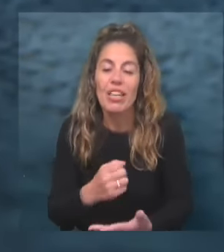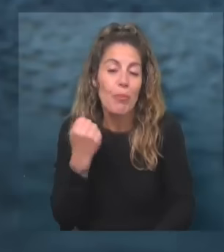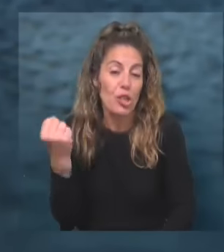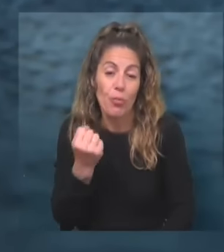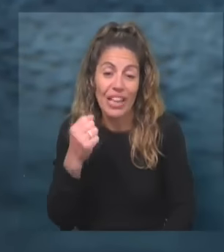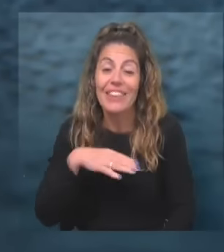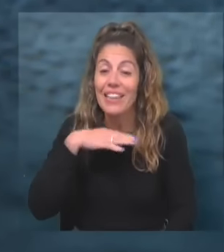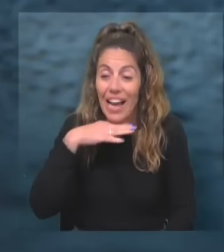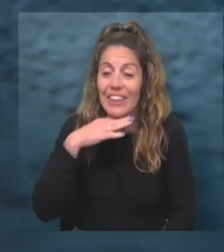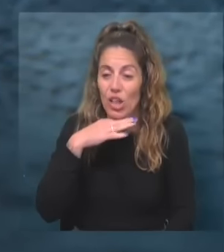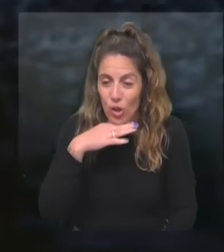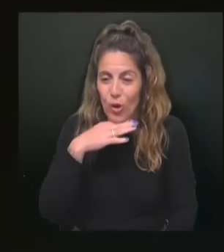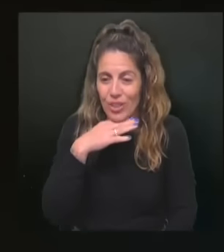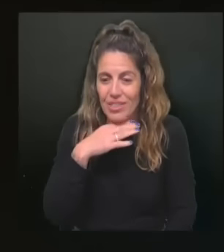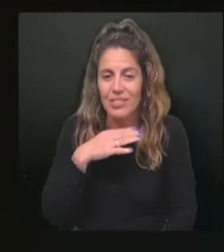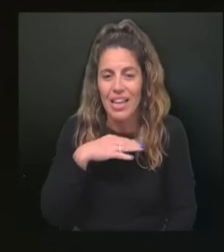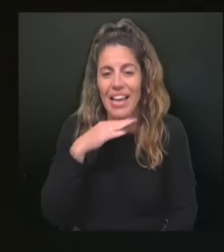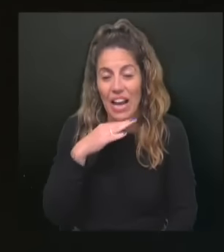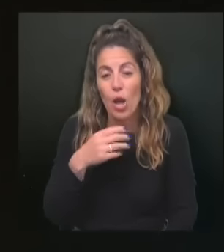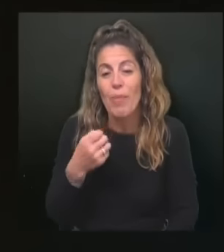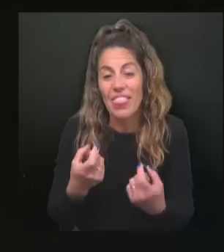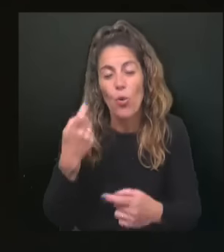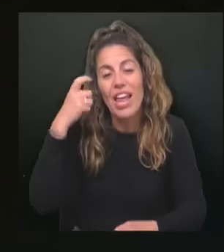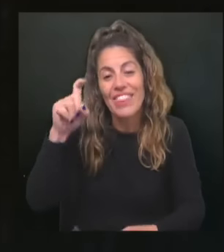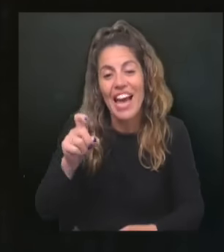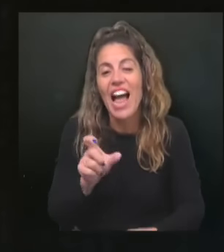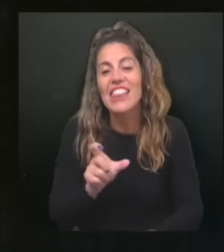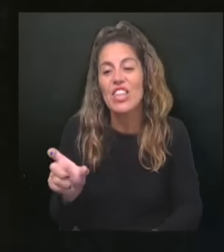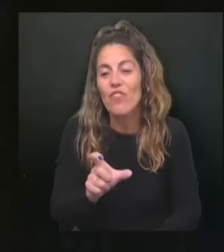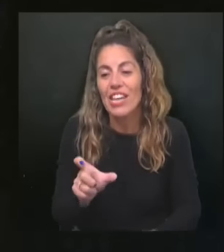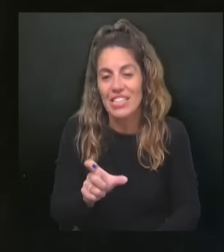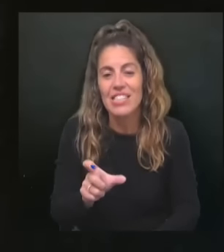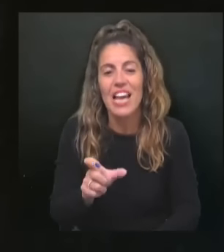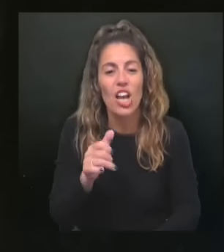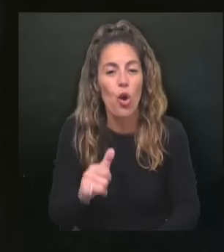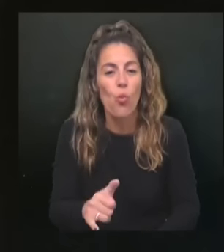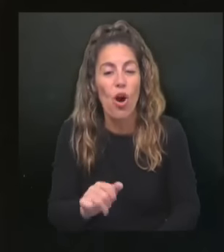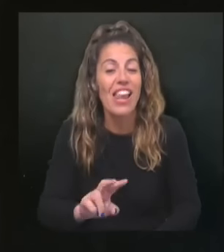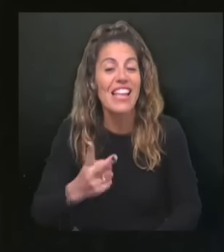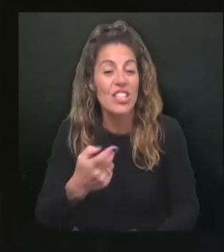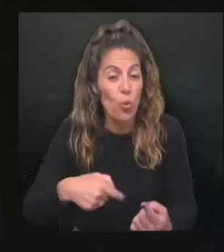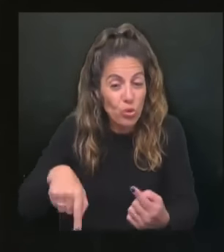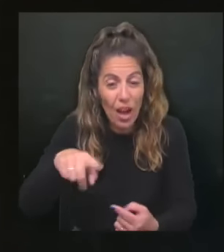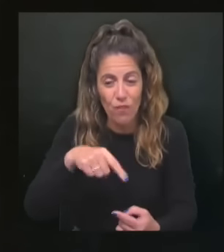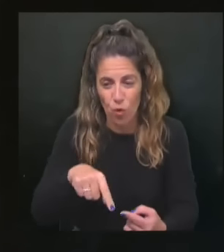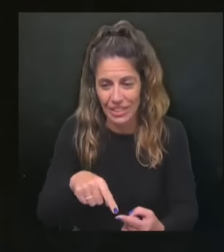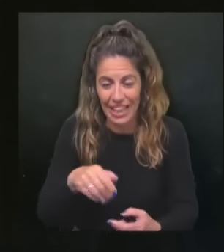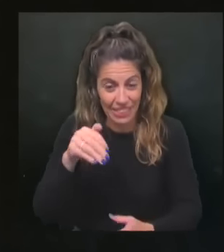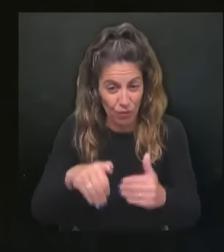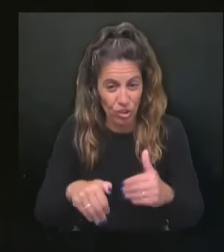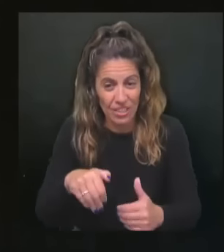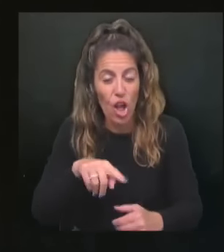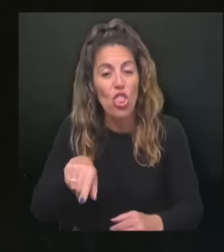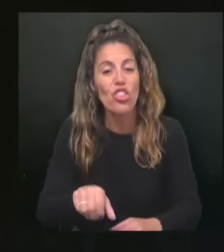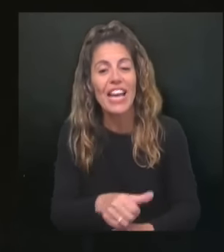Canelones, para dar una idea, la diferencia que hubo en la segunda vuelta, donde